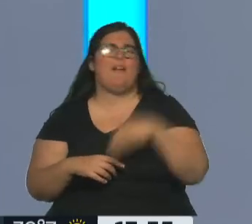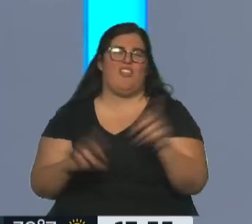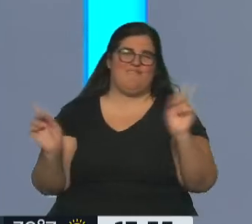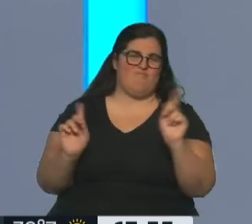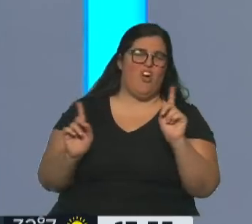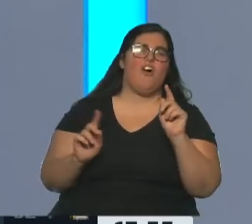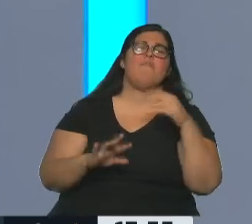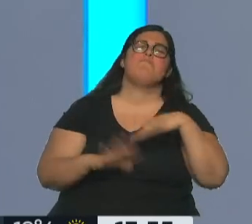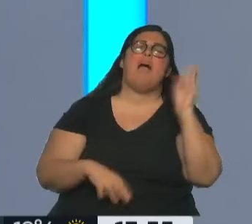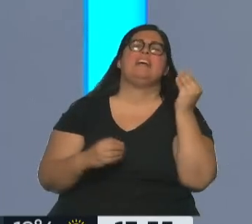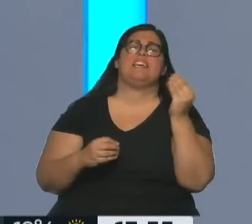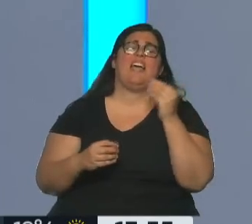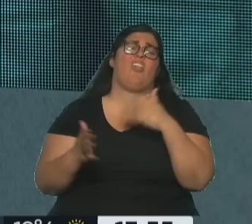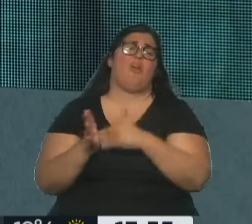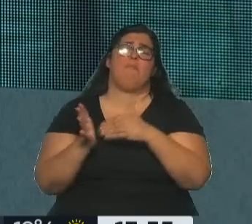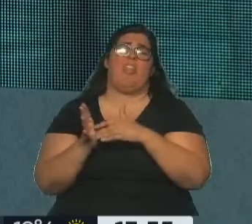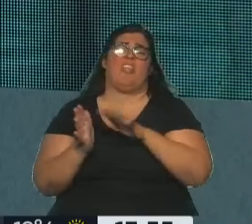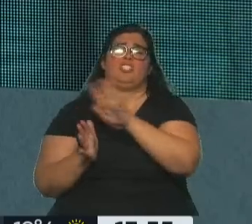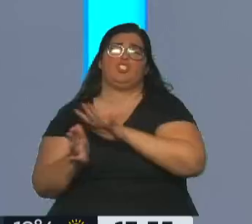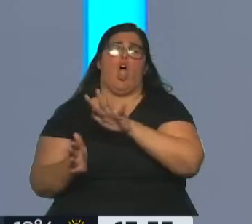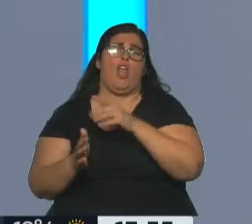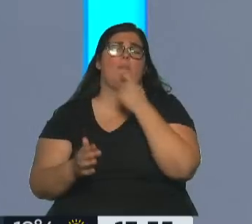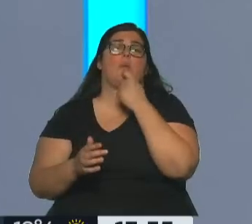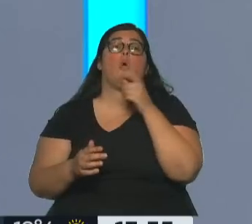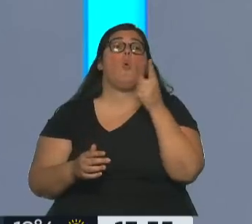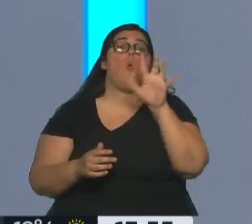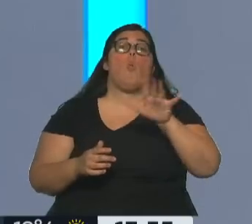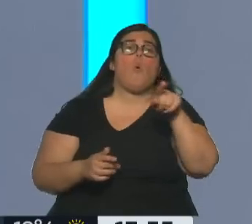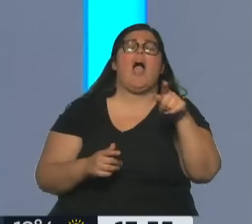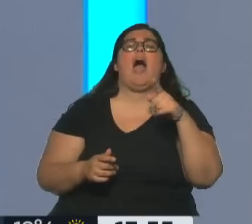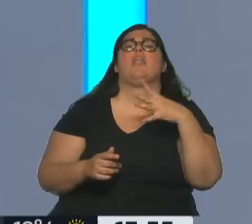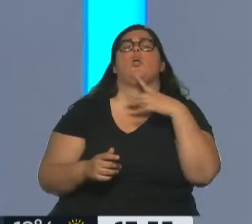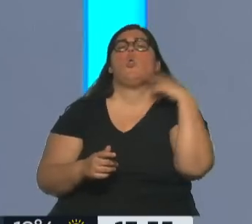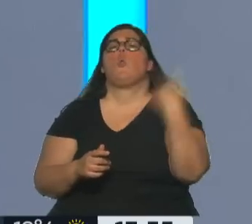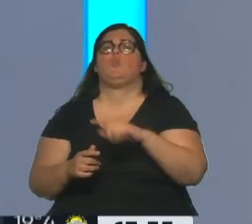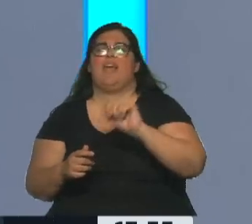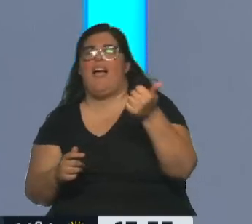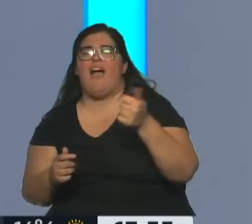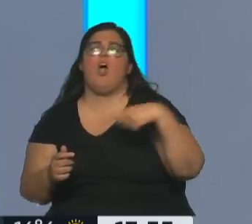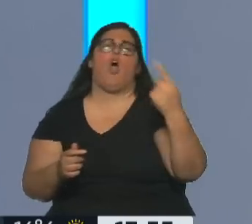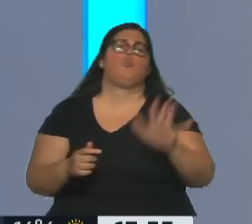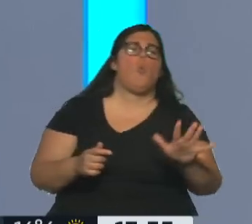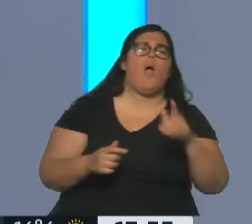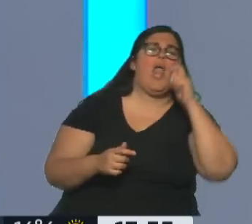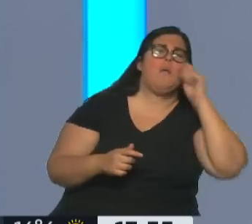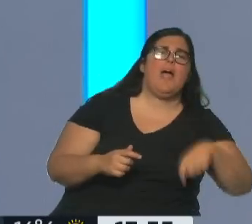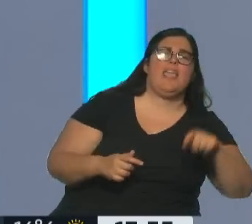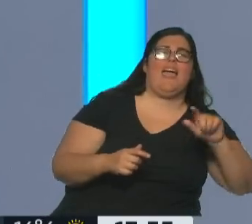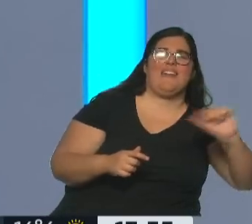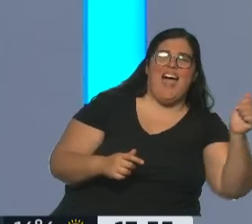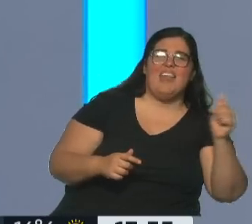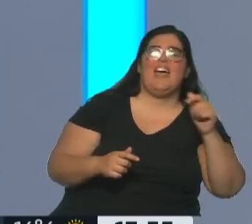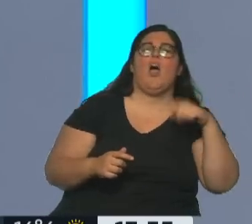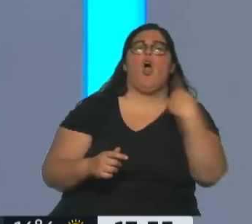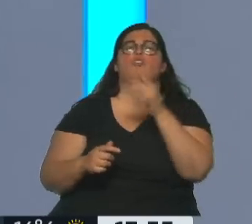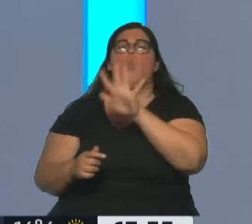tiene que ver con cada zona no hay zona donde está triunfando Rusia y zona donde está triunfando Ucrania hay zonas donde están espatando digo acá No